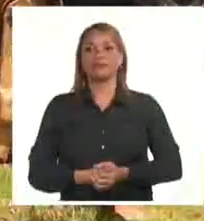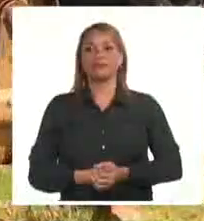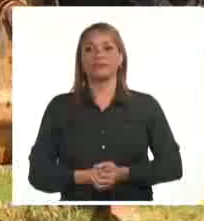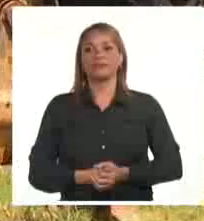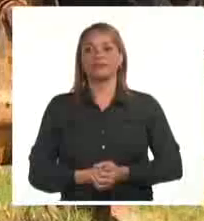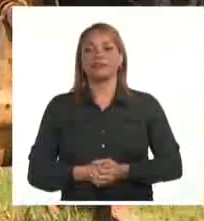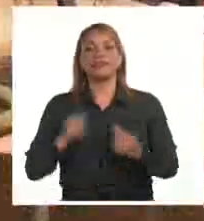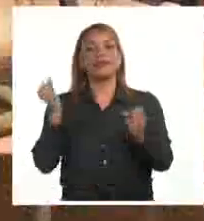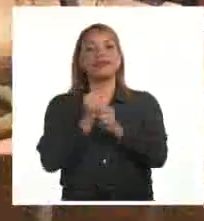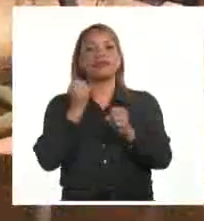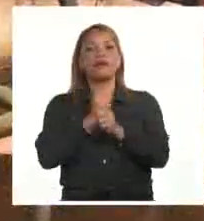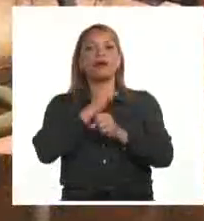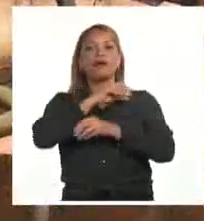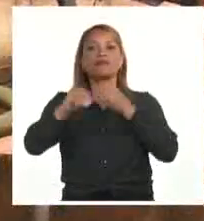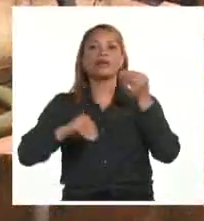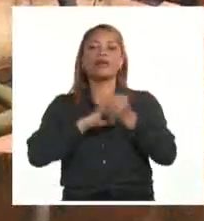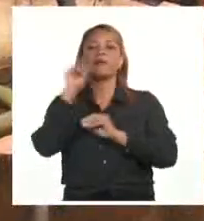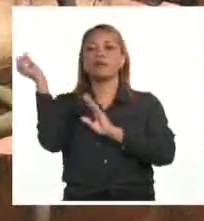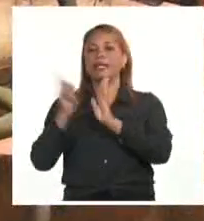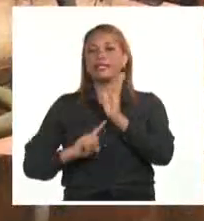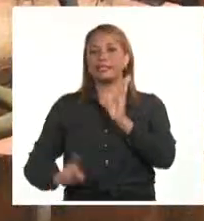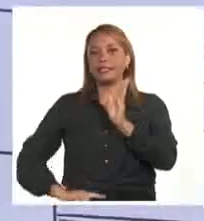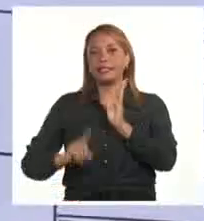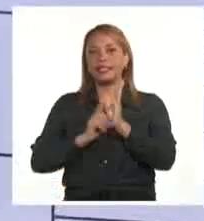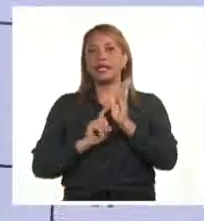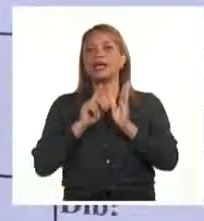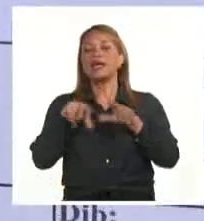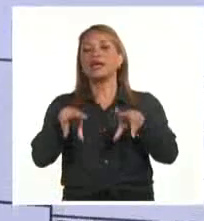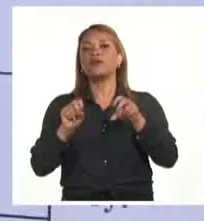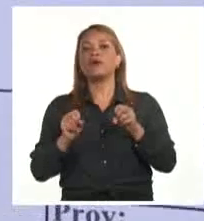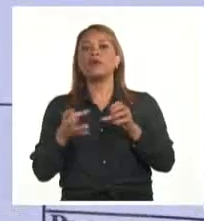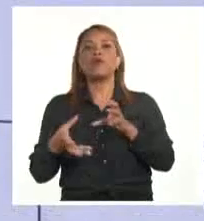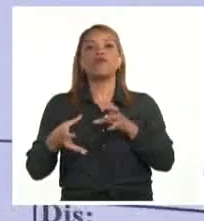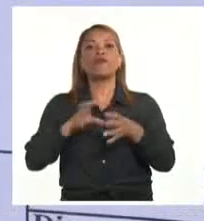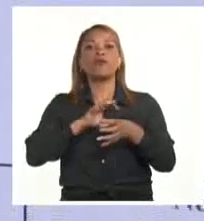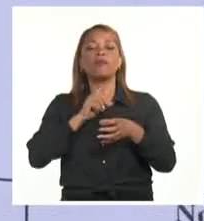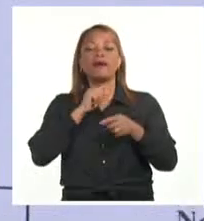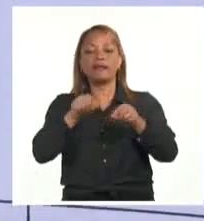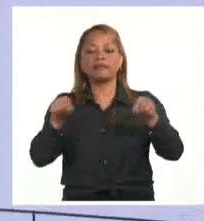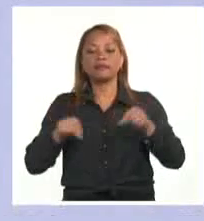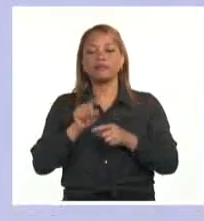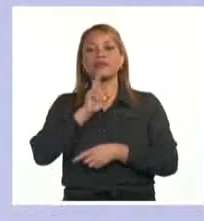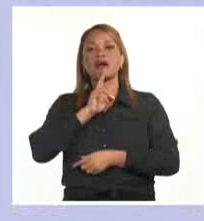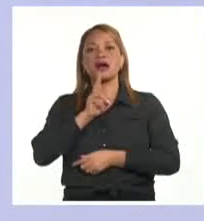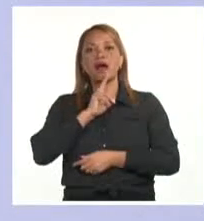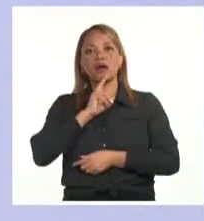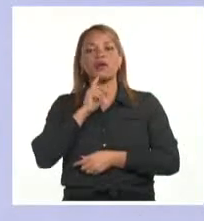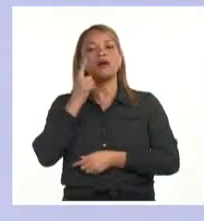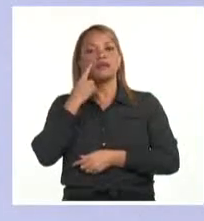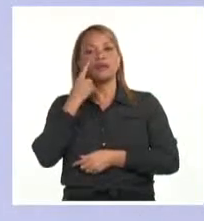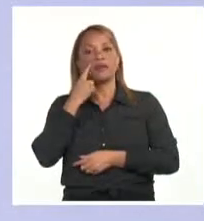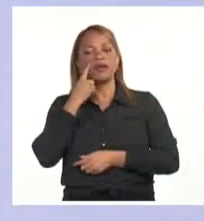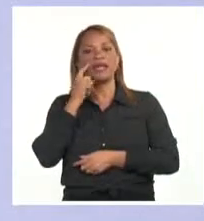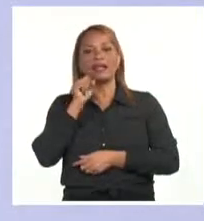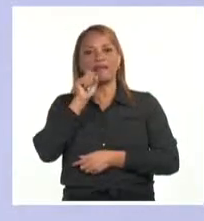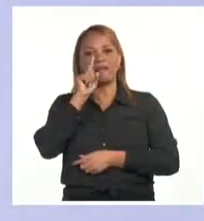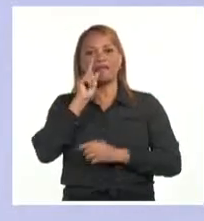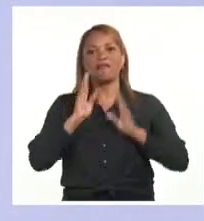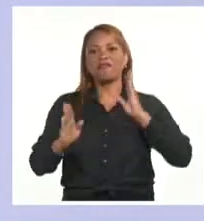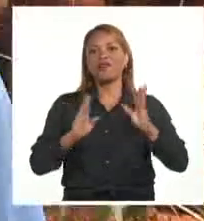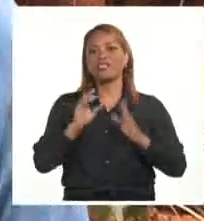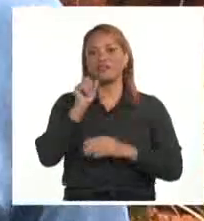Acciones de infraestructuras de electricidad en el nuevo campo de pozos sobresalen en la fase final de la